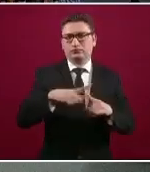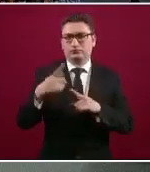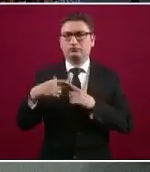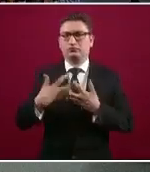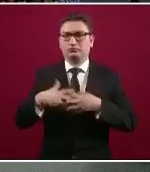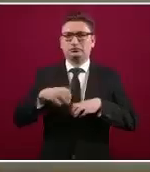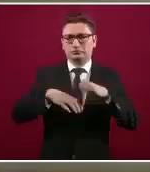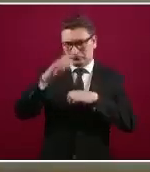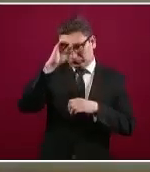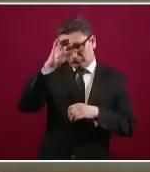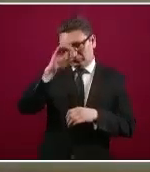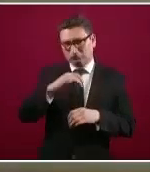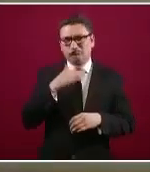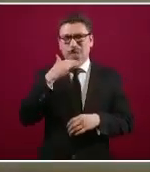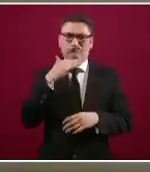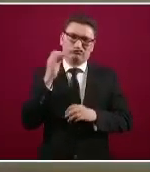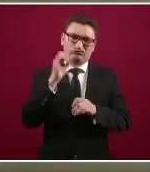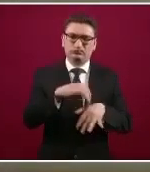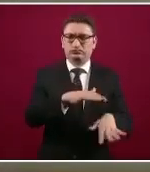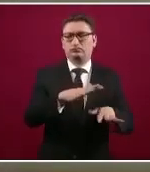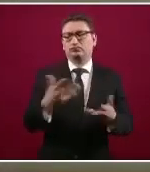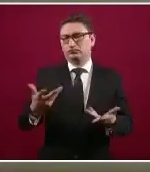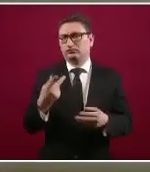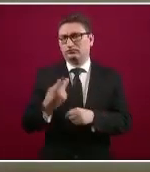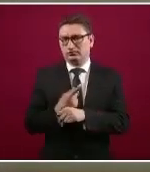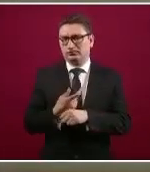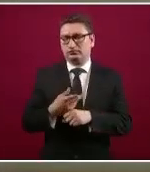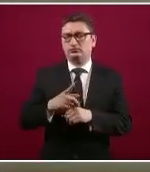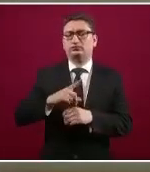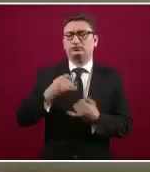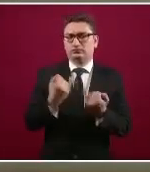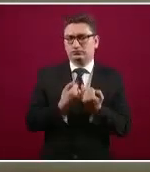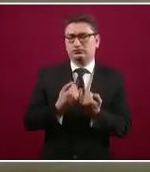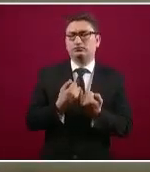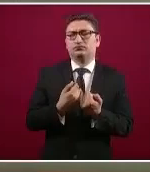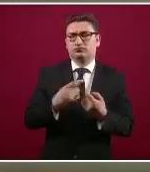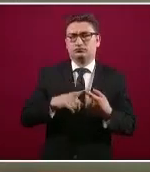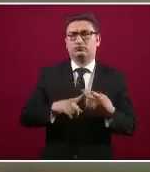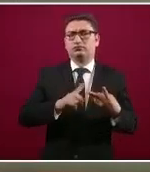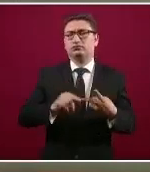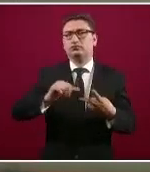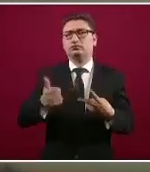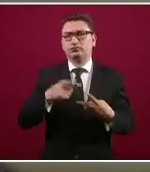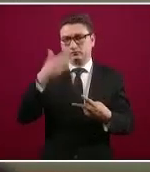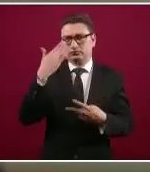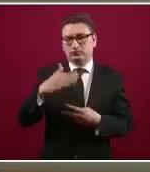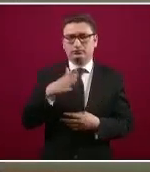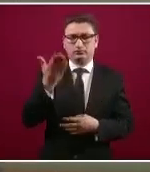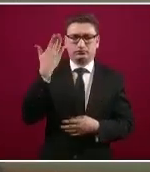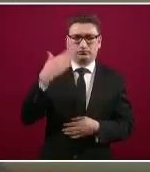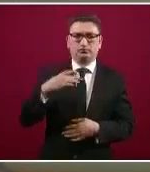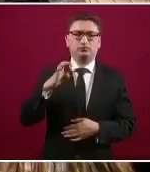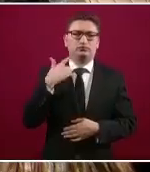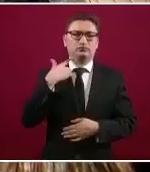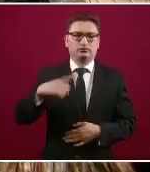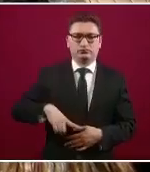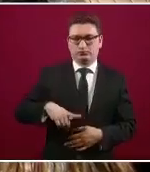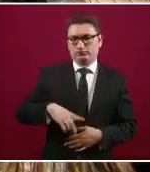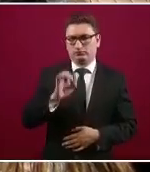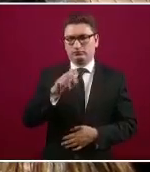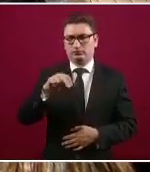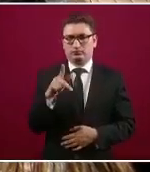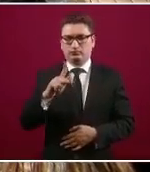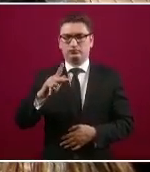si echarían para atrás o darían reversa a los contratos que el gobierno de Enrique Peña Nieto dio a concesiones